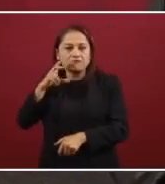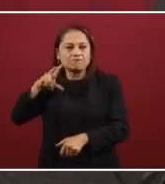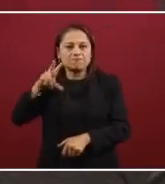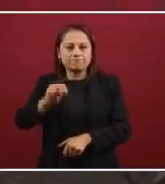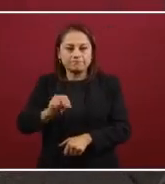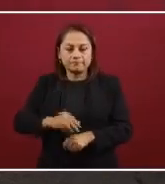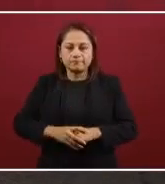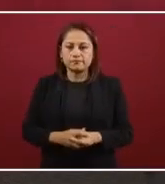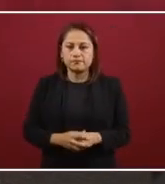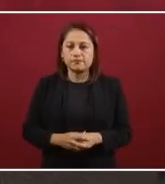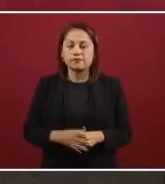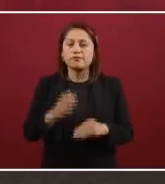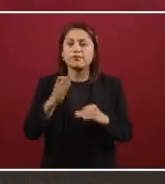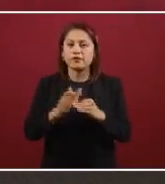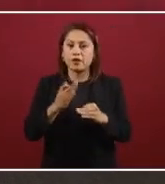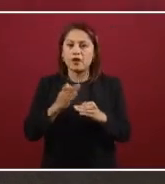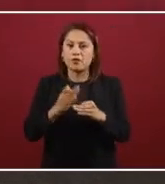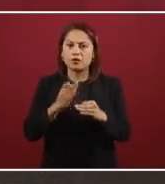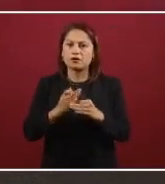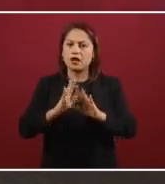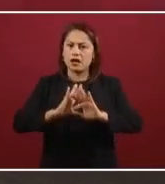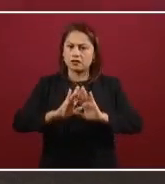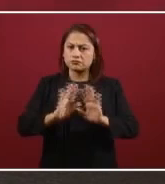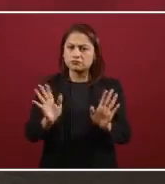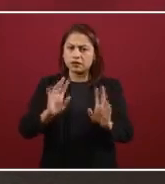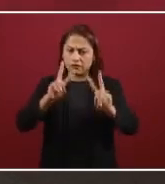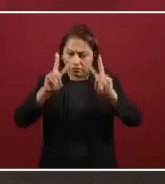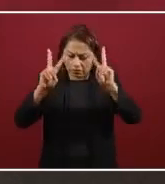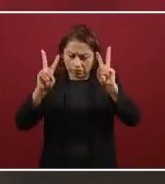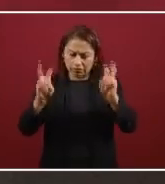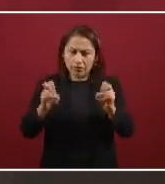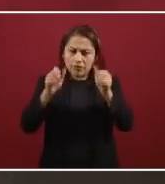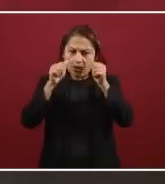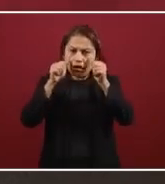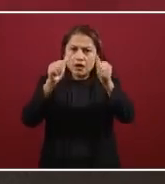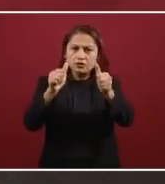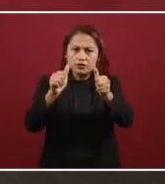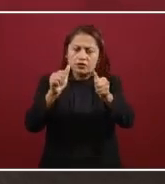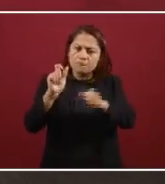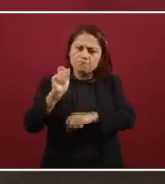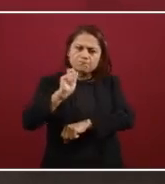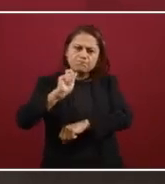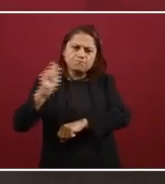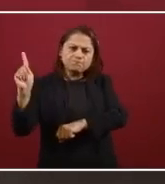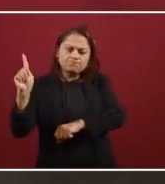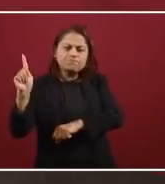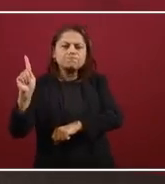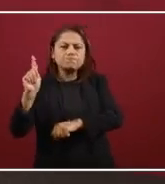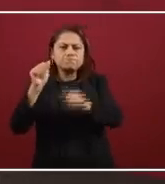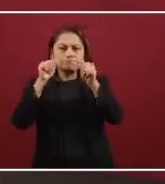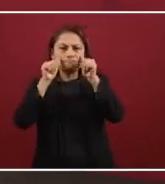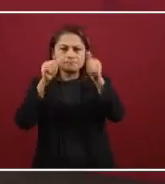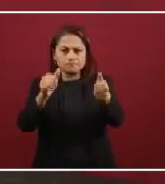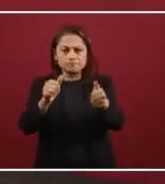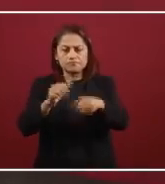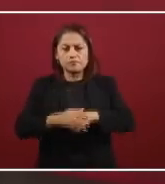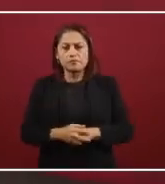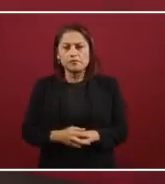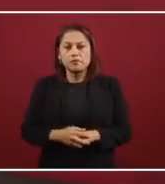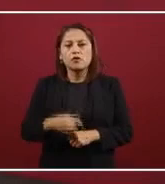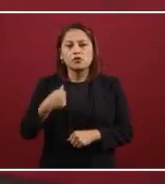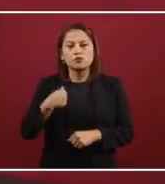de manera muy profesional este asunto. He venido insistiendo mucho